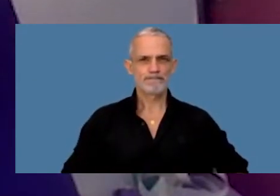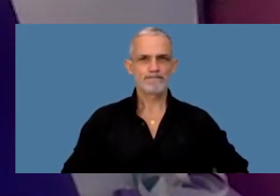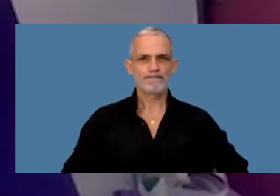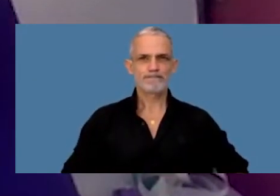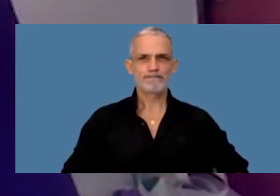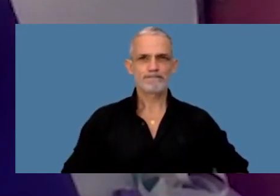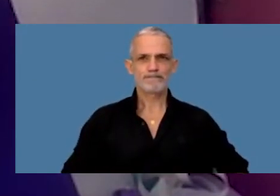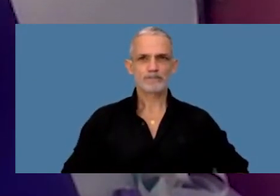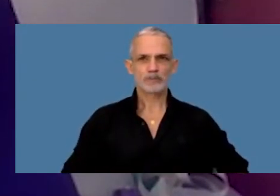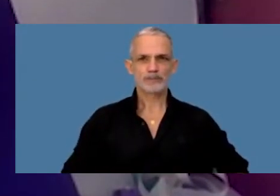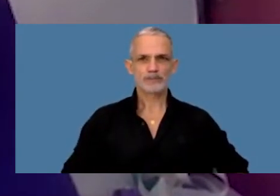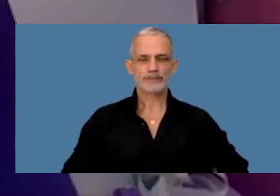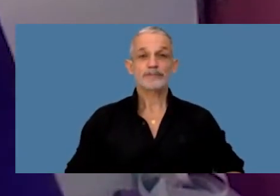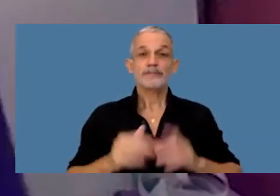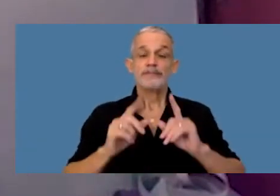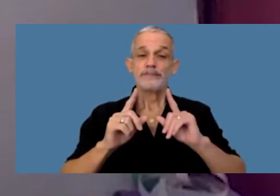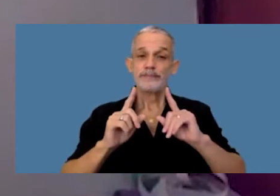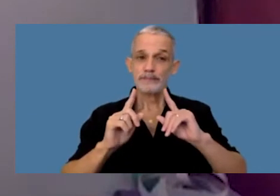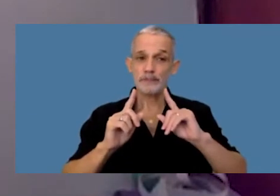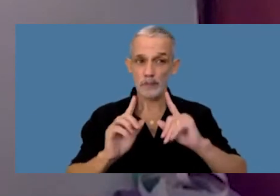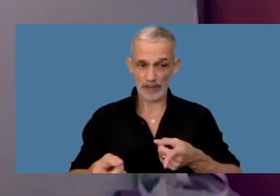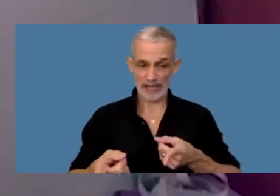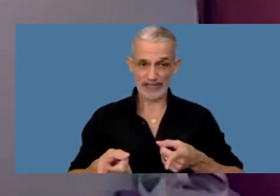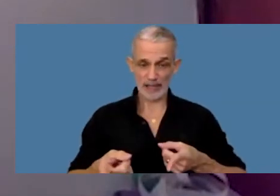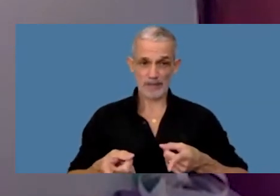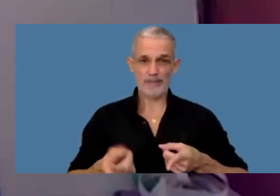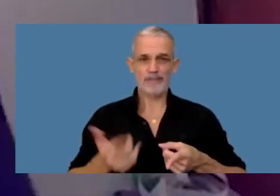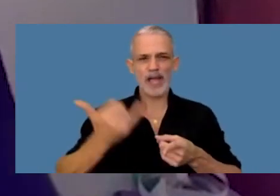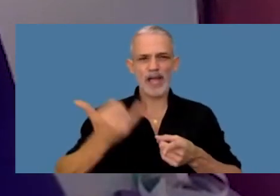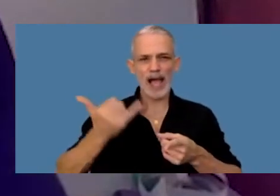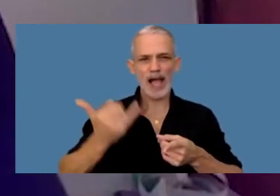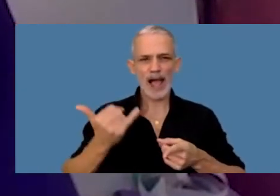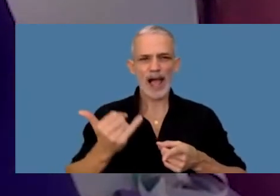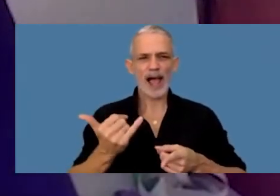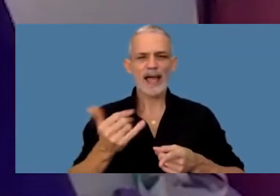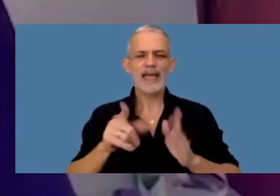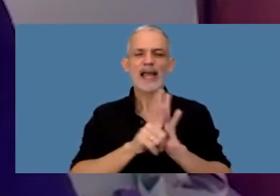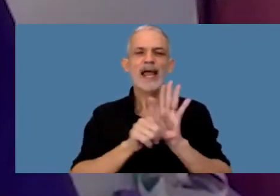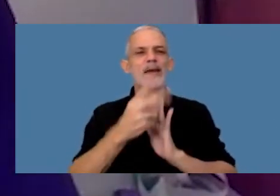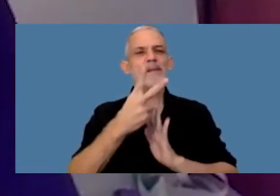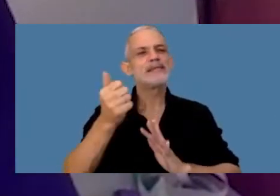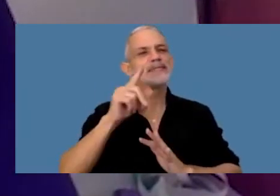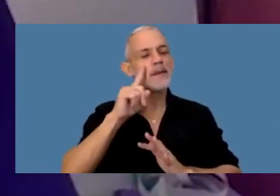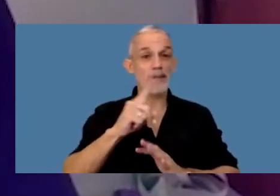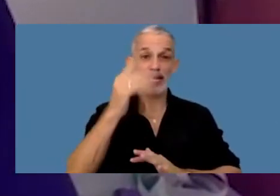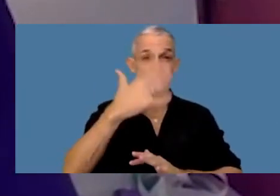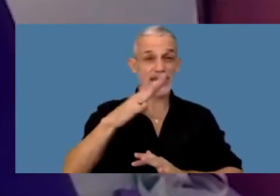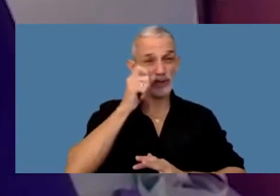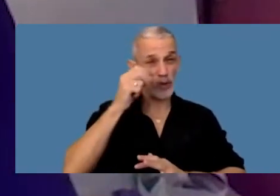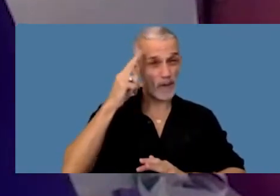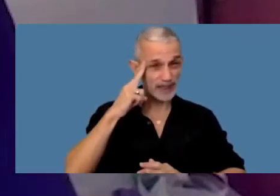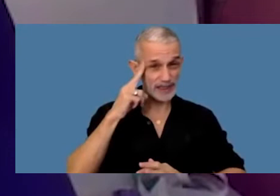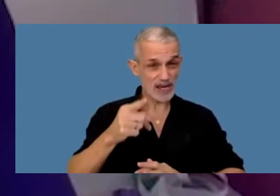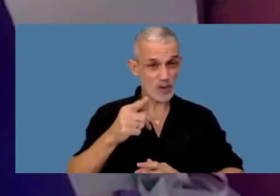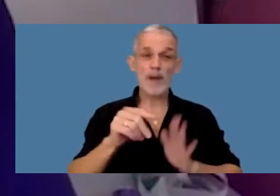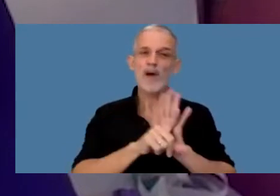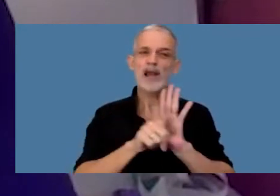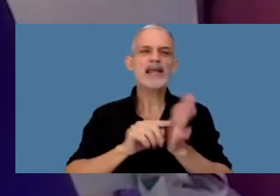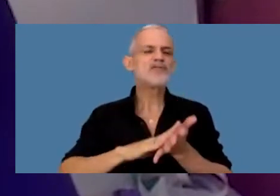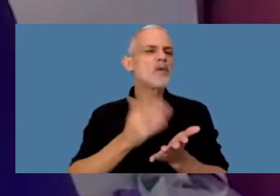La violencia obstétrica es una violación, es importante esto resaltarlo, a los derechos humanos. Es un derecho